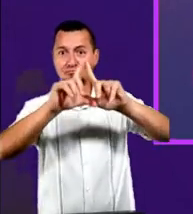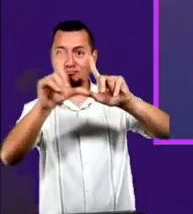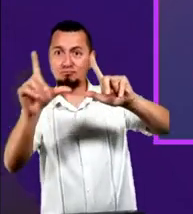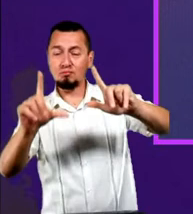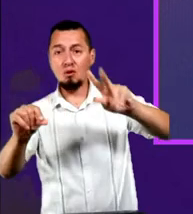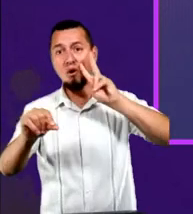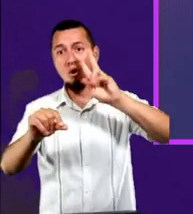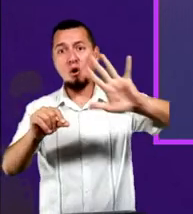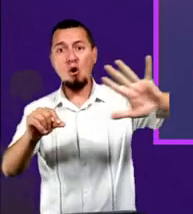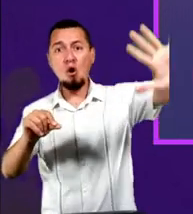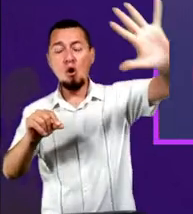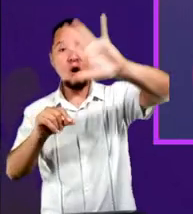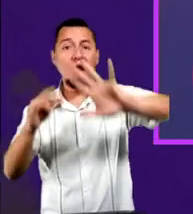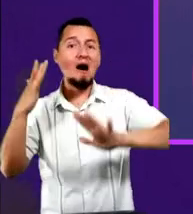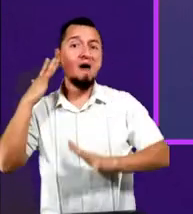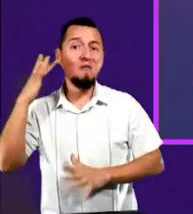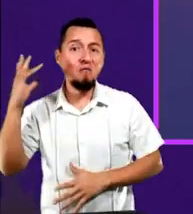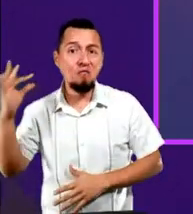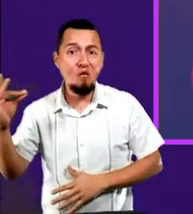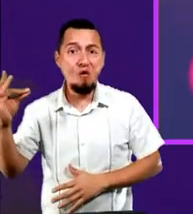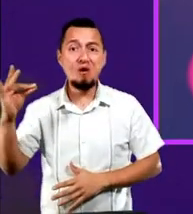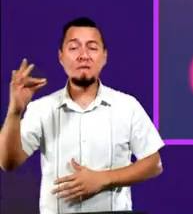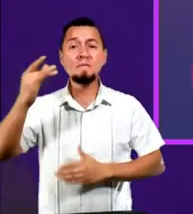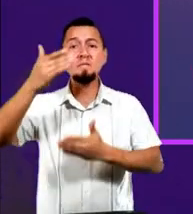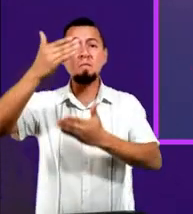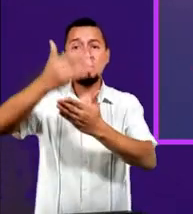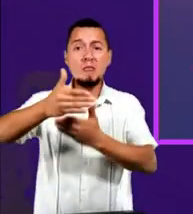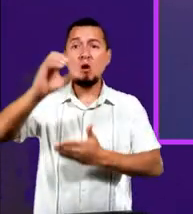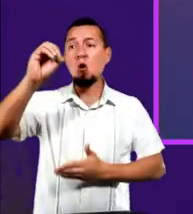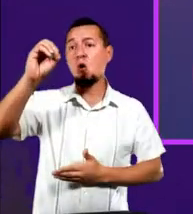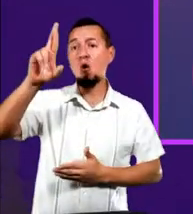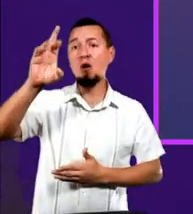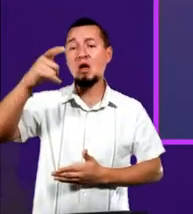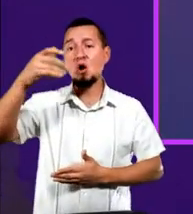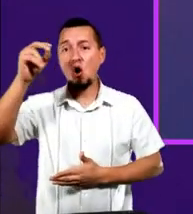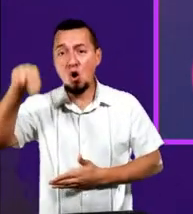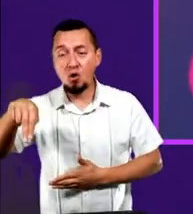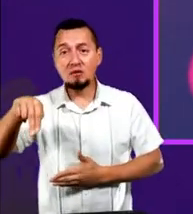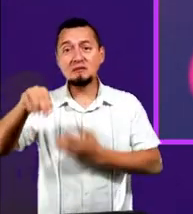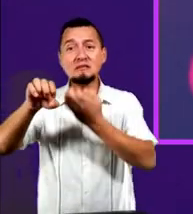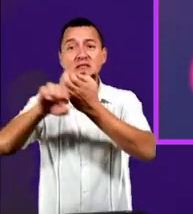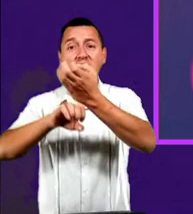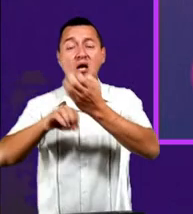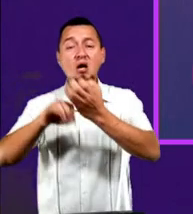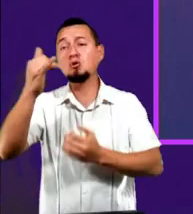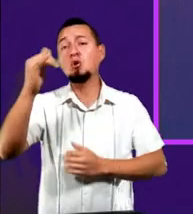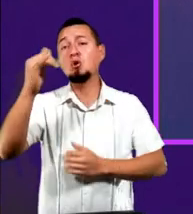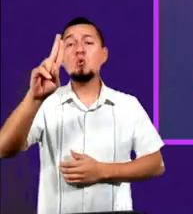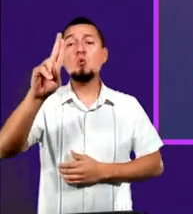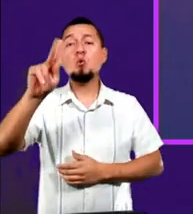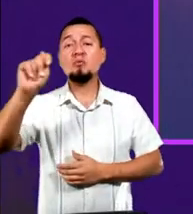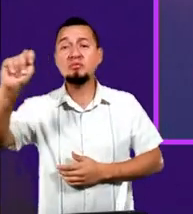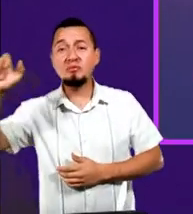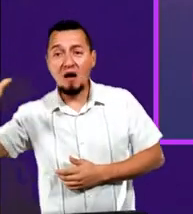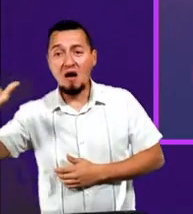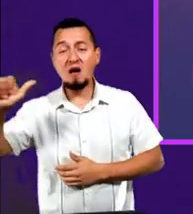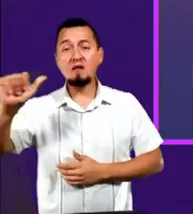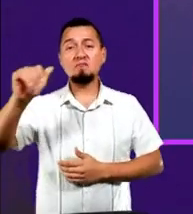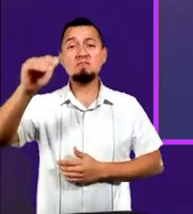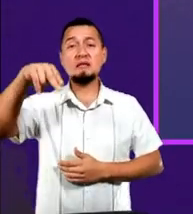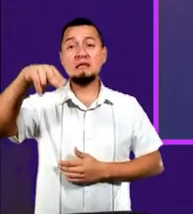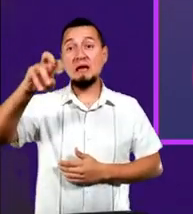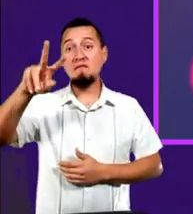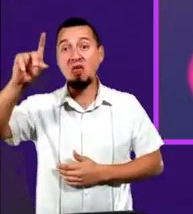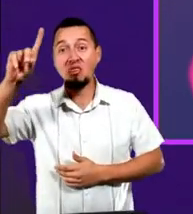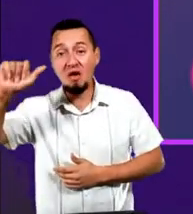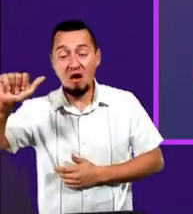con Oregón, los estados de Utah, de Nevada, por supuesto, lo que es Arizona,